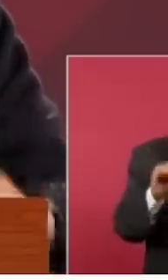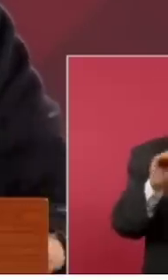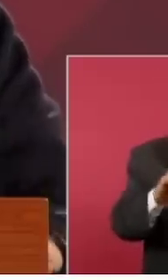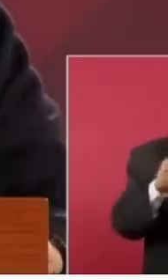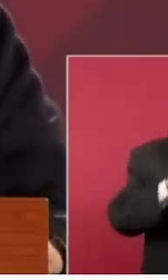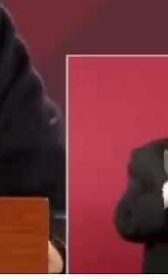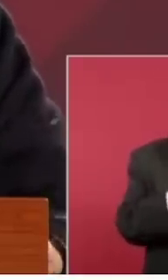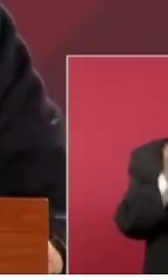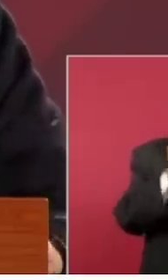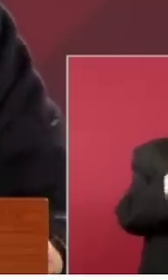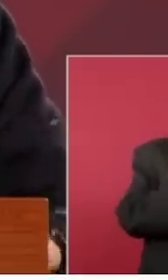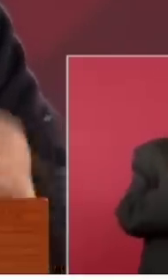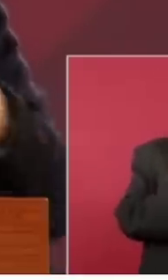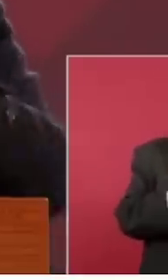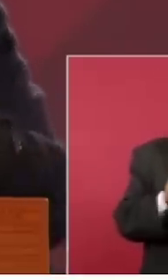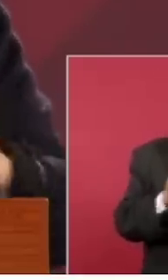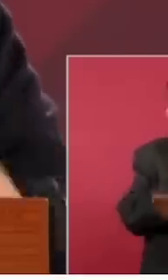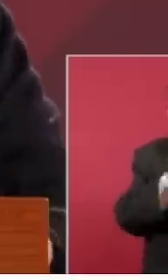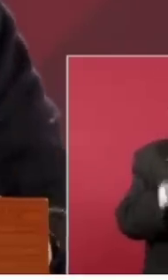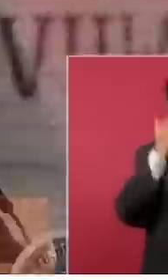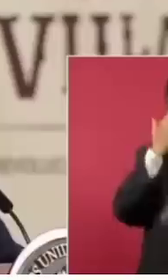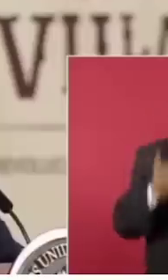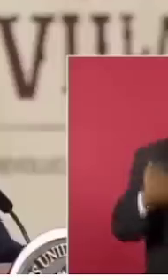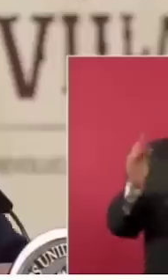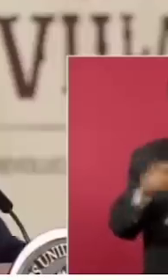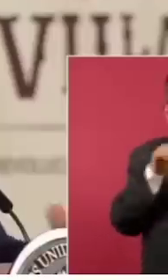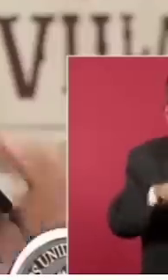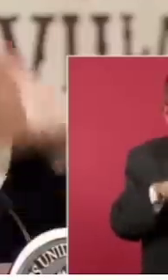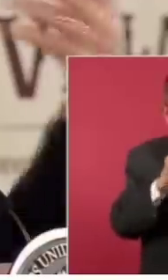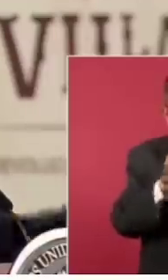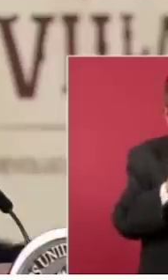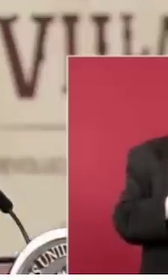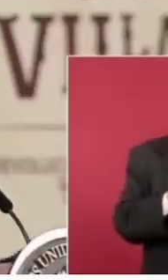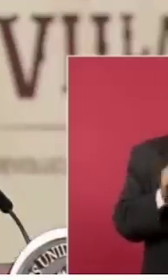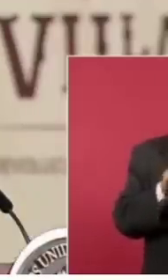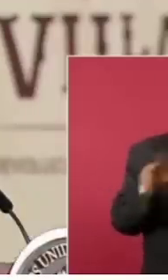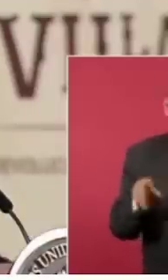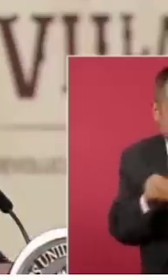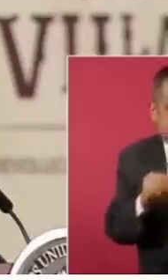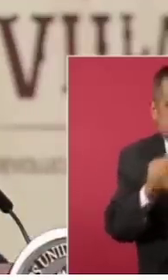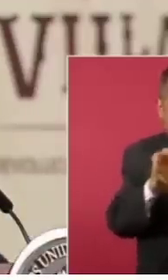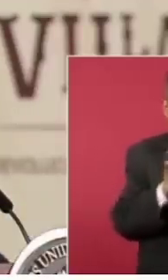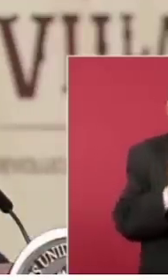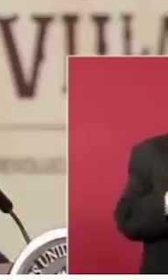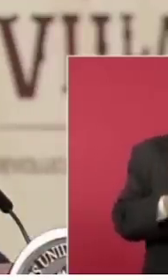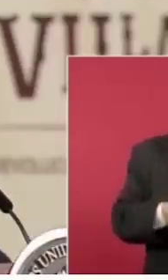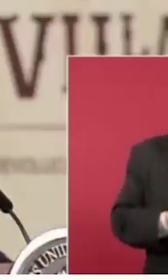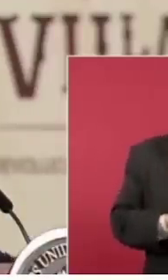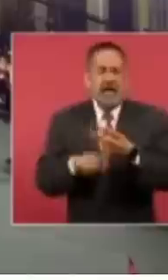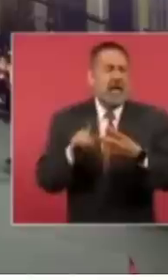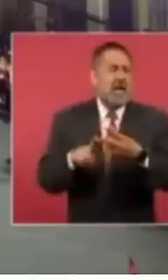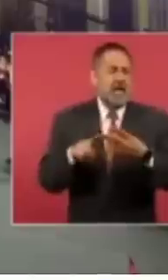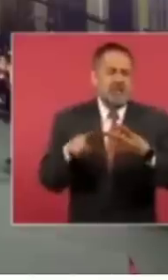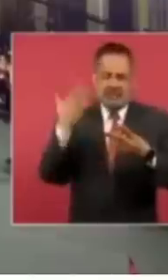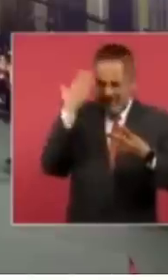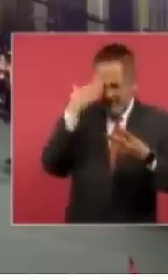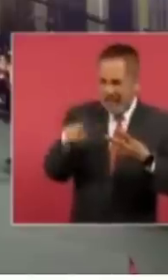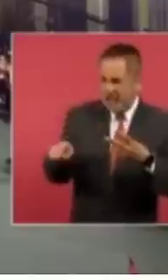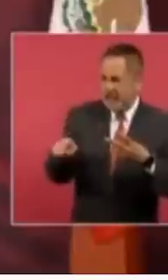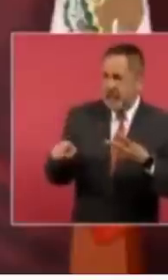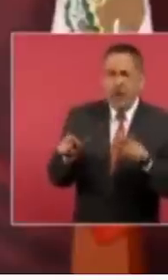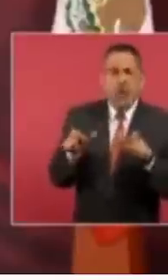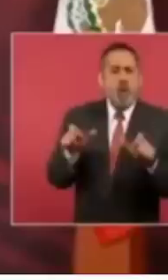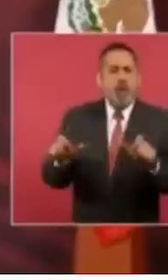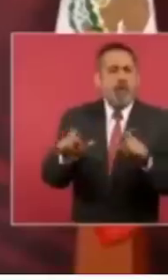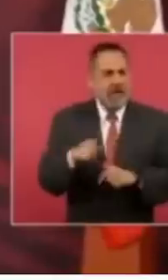lo que se ha dado en el marco de la cuatro t es reforzar la autonomía de México recordando incluso que también el presidente ha controlado